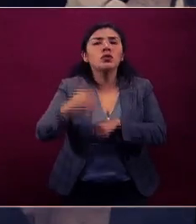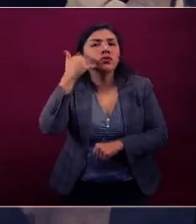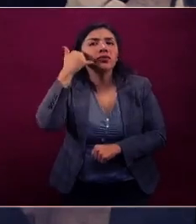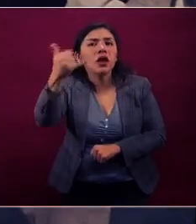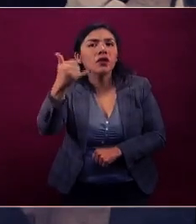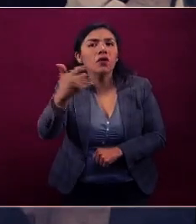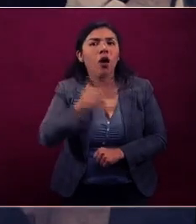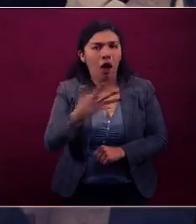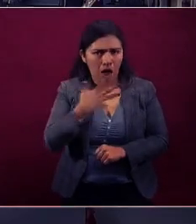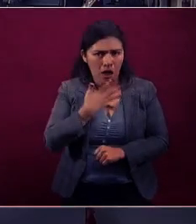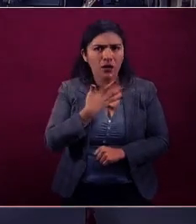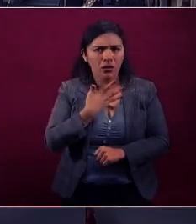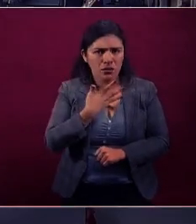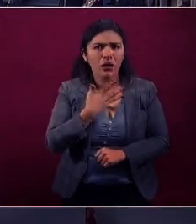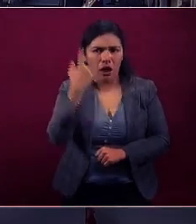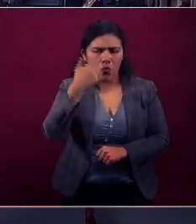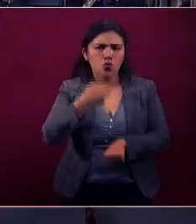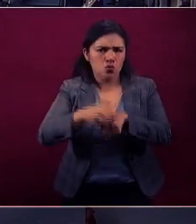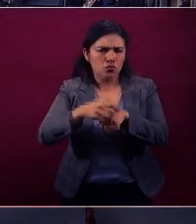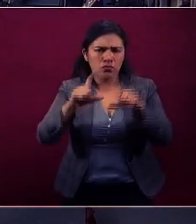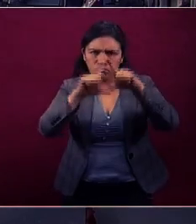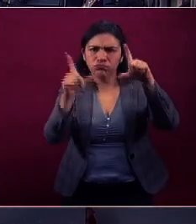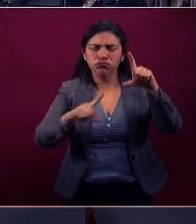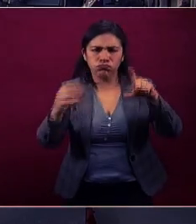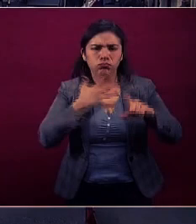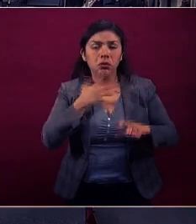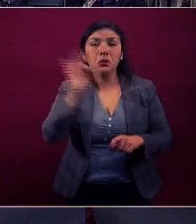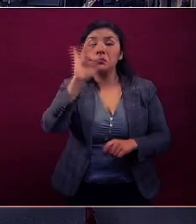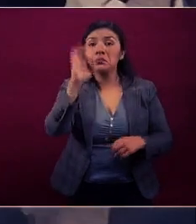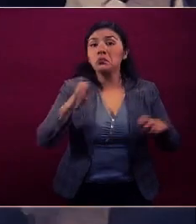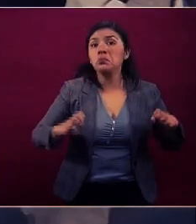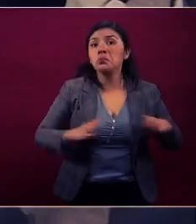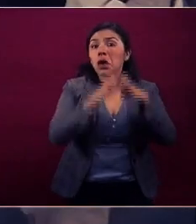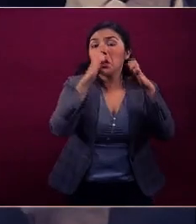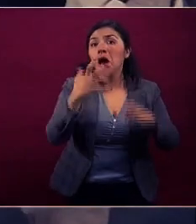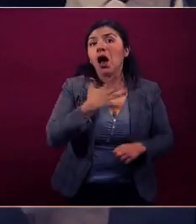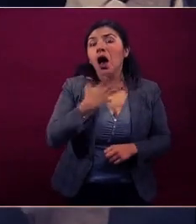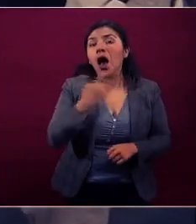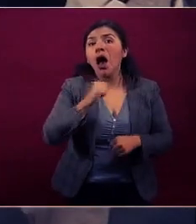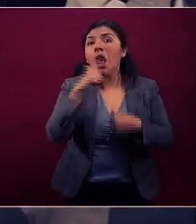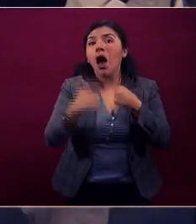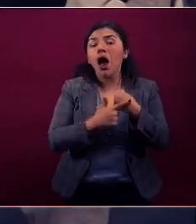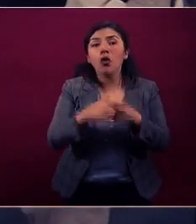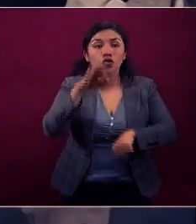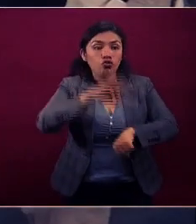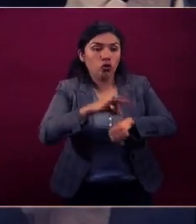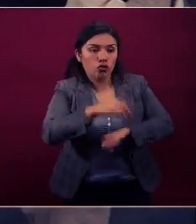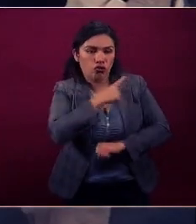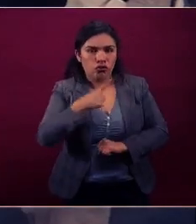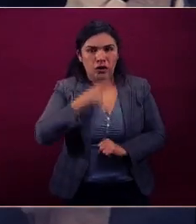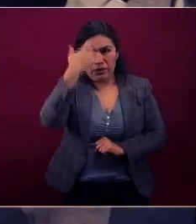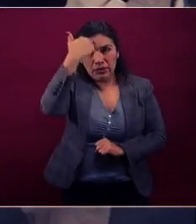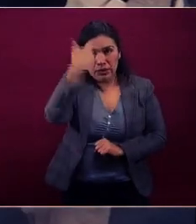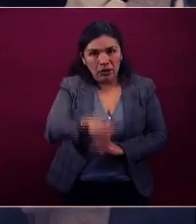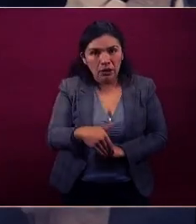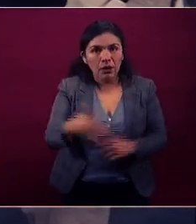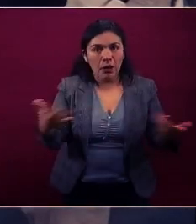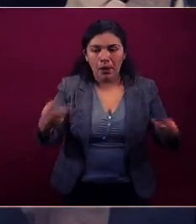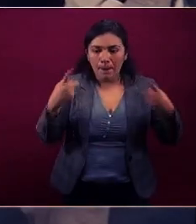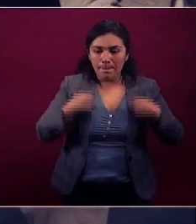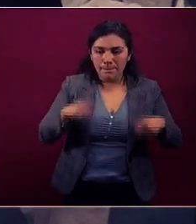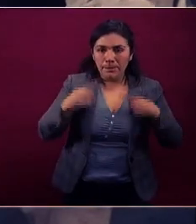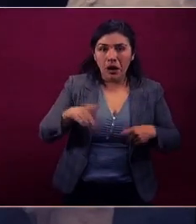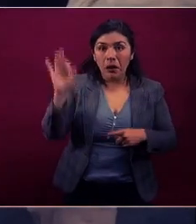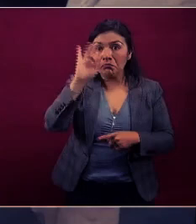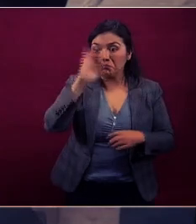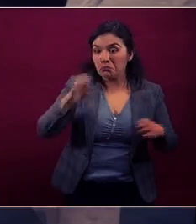es. Hay un número nacional funcionando. Y ante una emergencia, no sé si los doctores deben de saber, pues que la gente